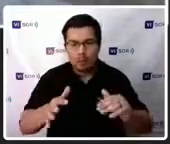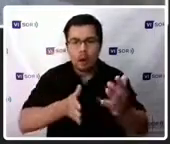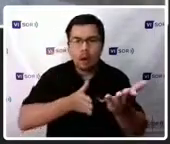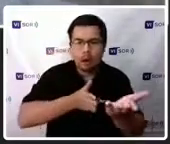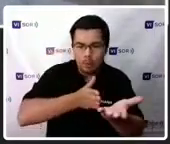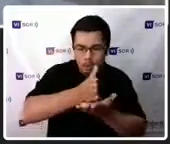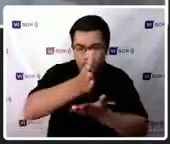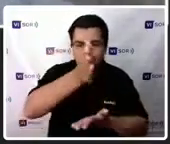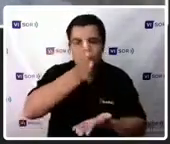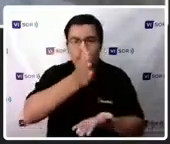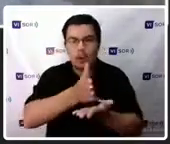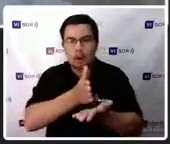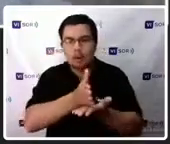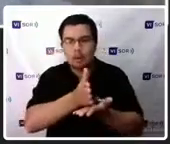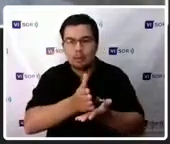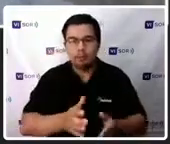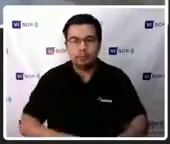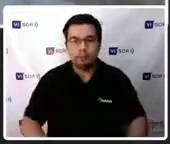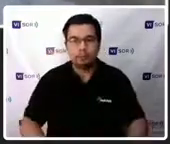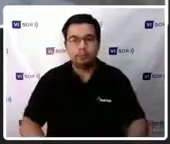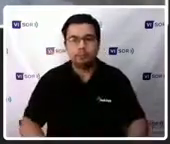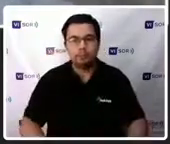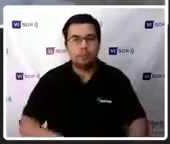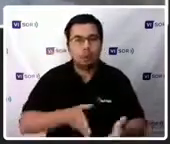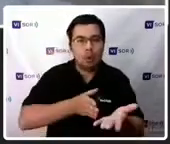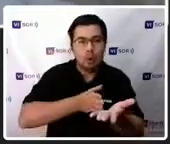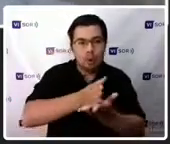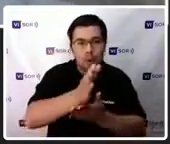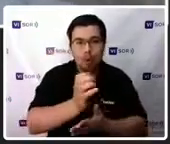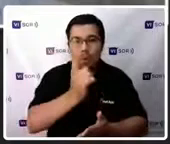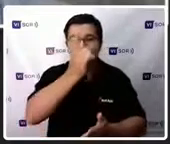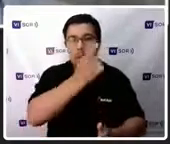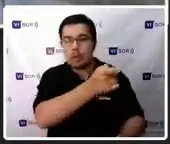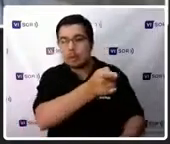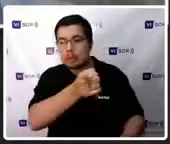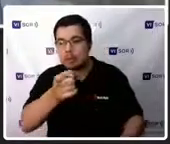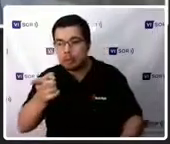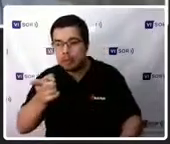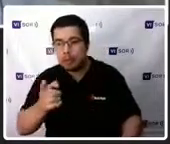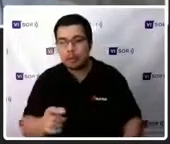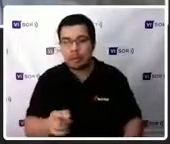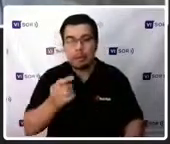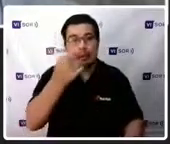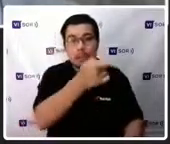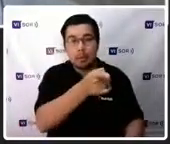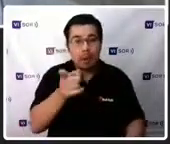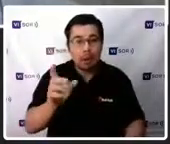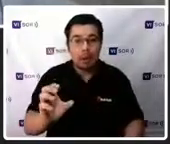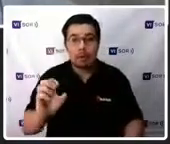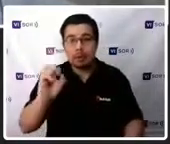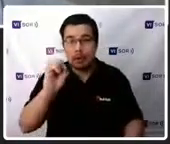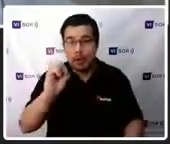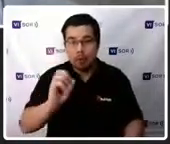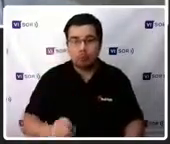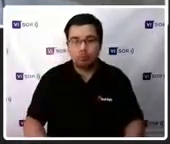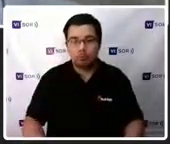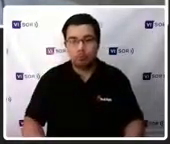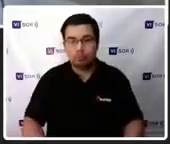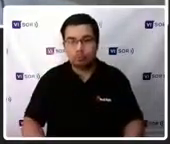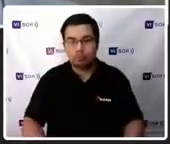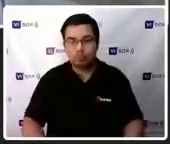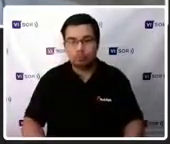clases. Partimos con una semana, como les dije, que es la semana cero, ¿ya? Y luego